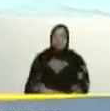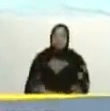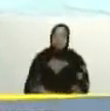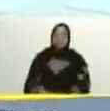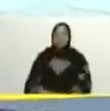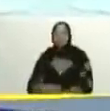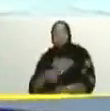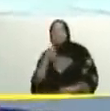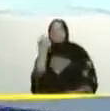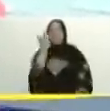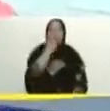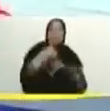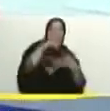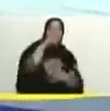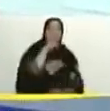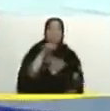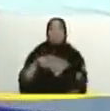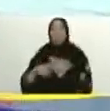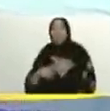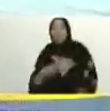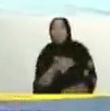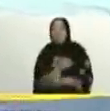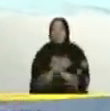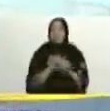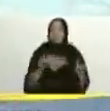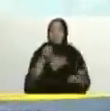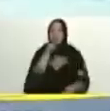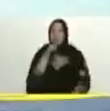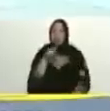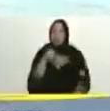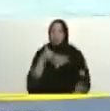pretenden disfrazarse de demócratas,